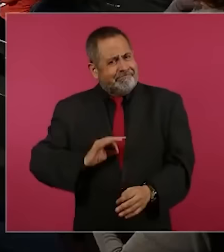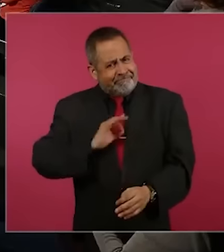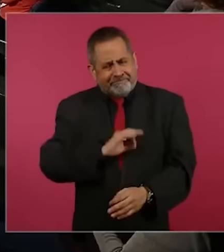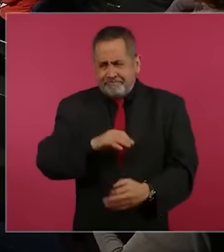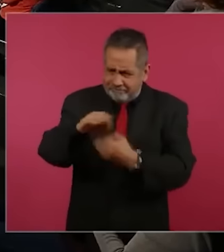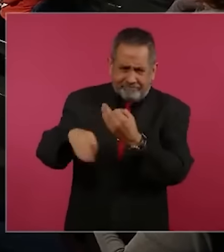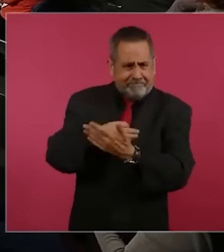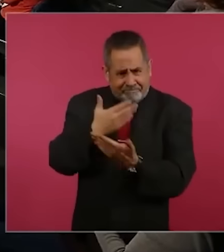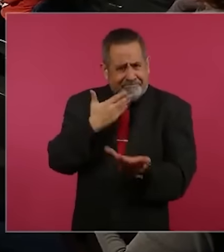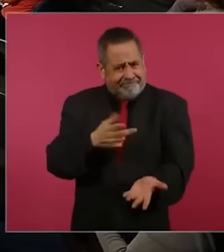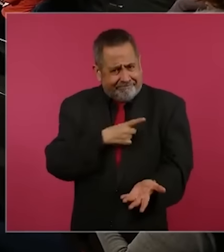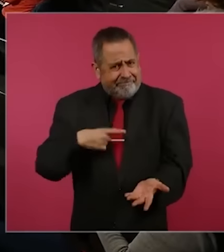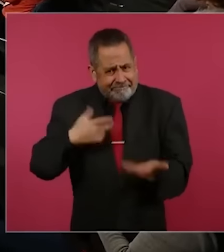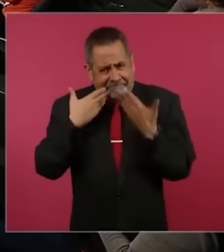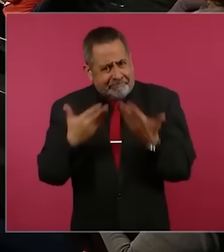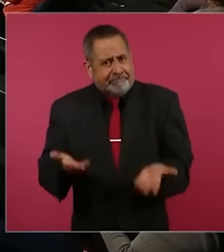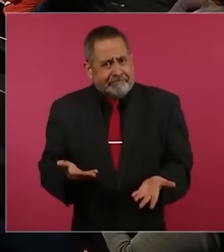todos.